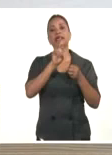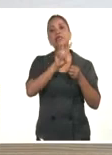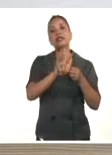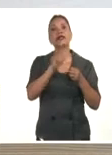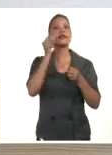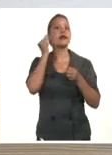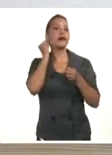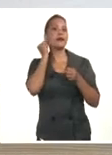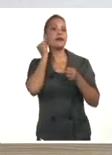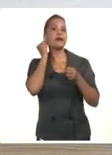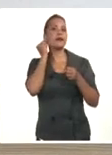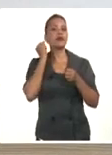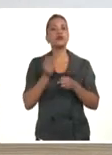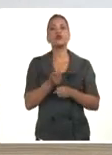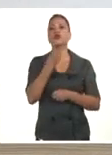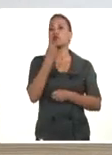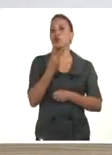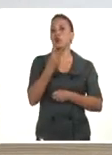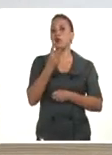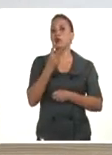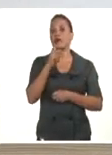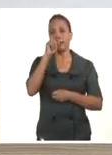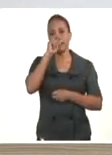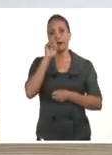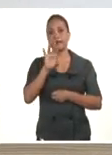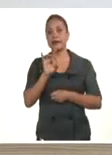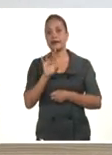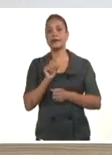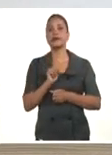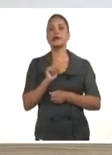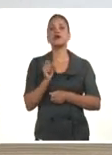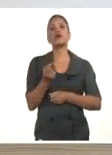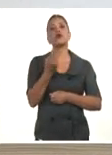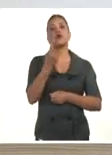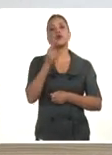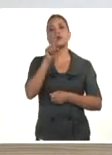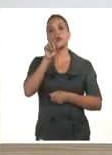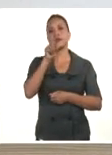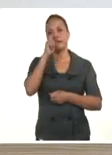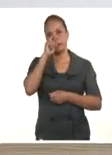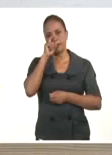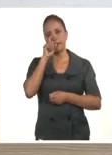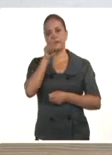niñas, 2 niñas de 15 años y una de 17.